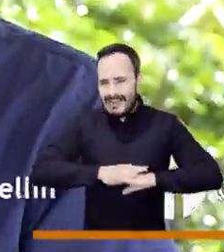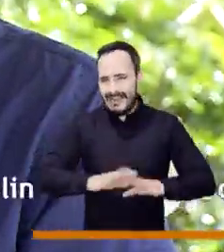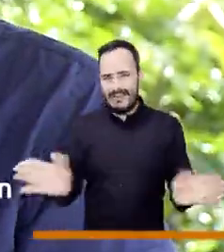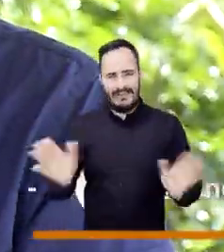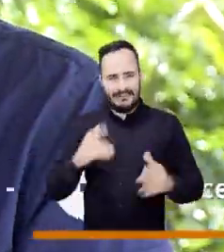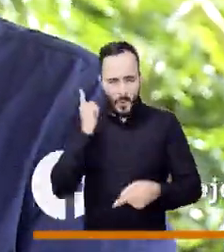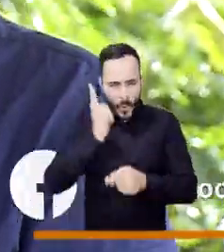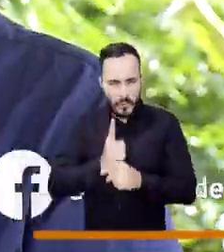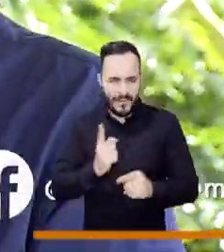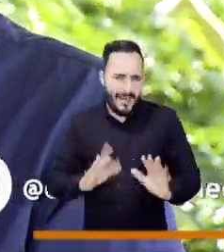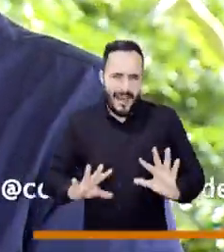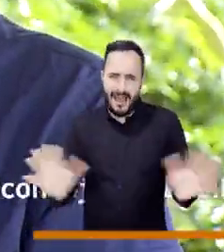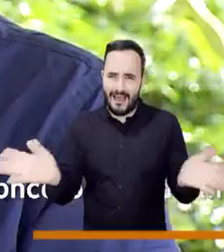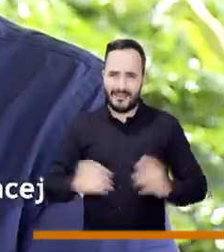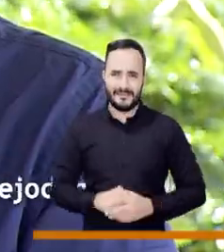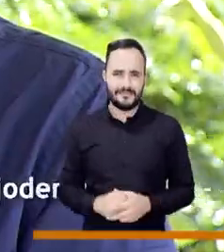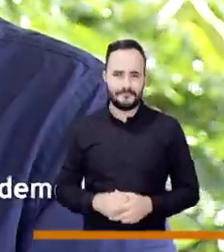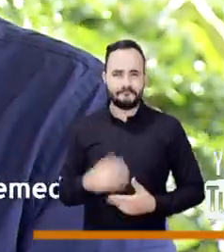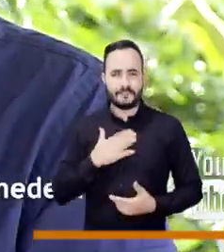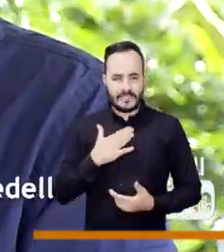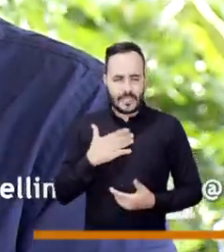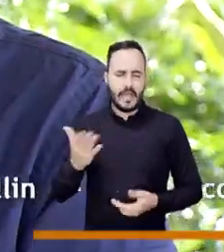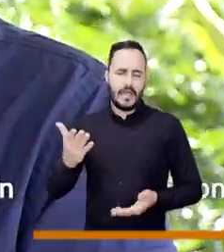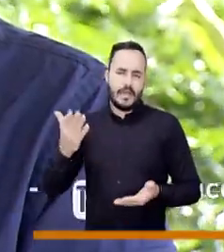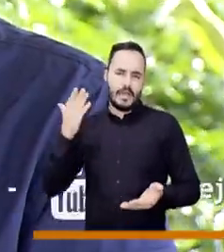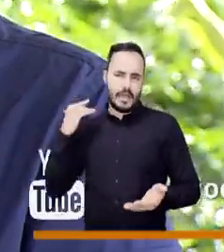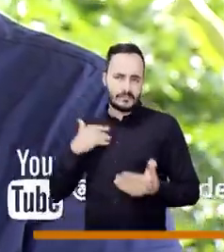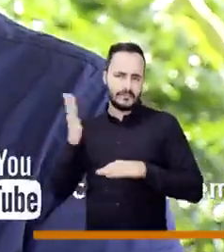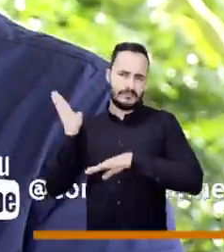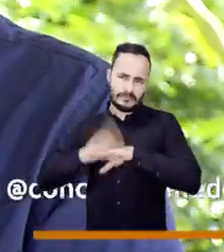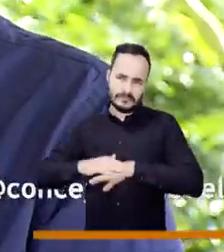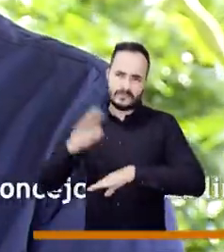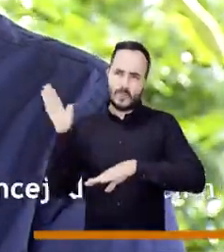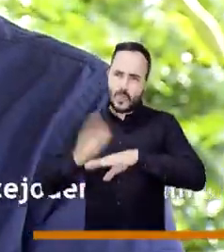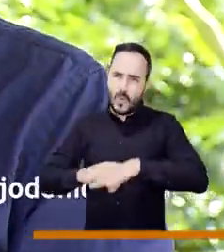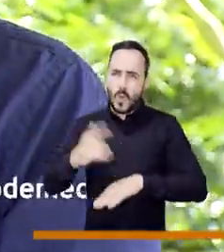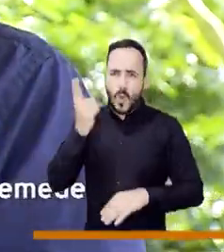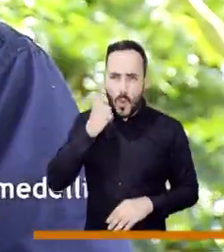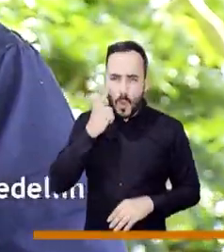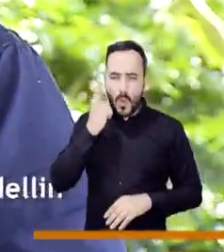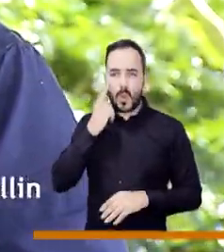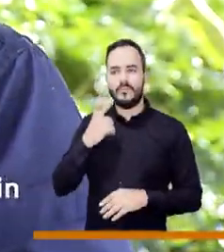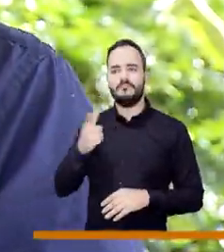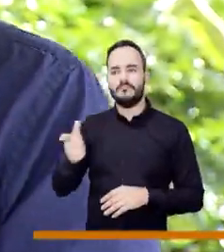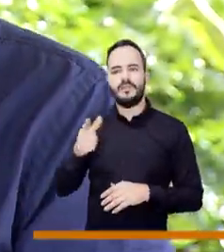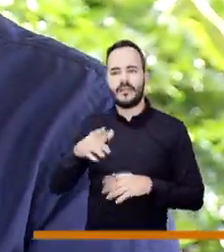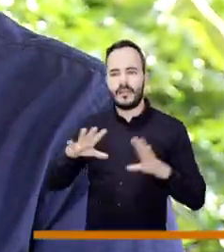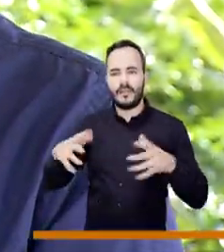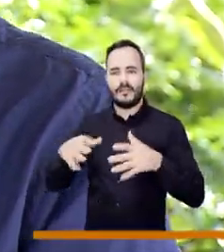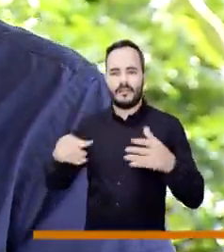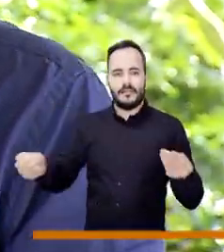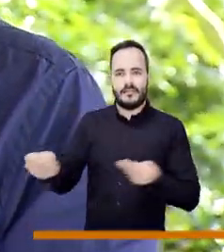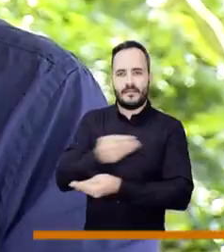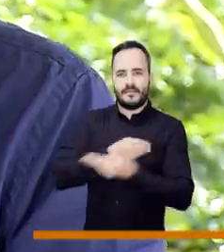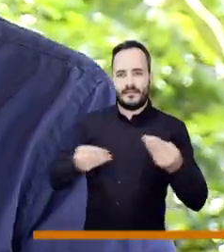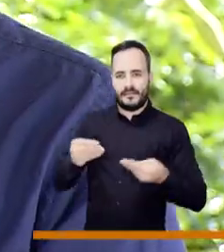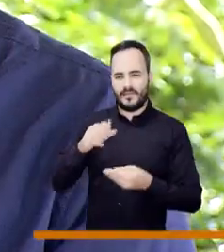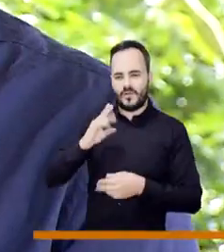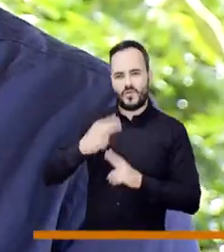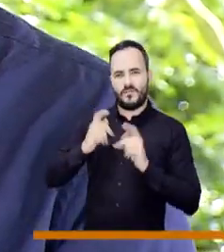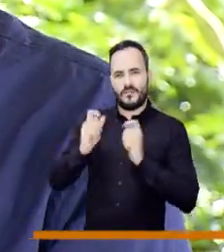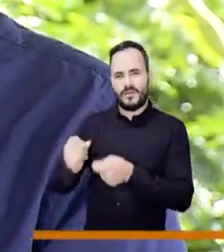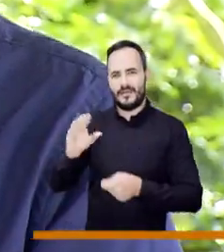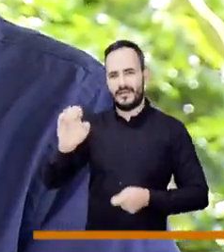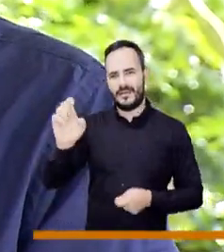cosa, nosotros necesitábamos y venimos insistiendo hace muchos años en lo que se llama la estación de transferencia. No pasó nada.